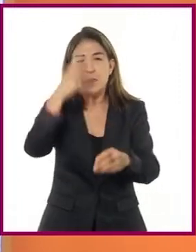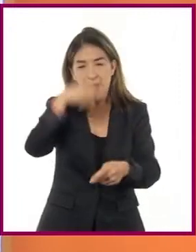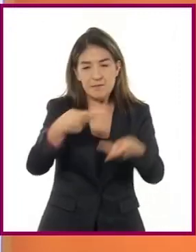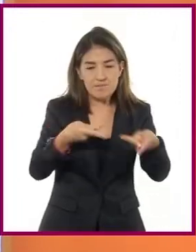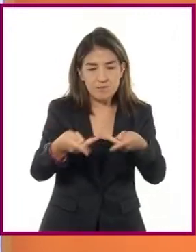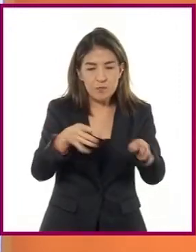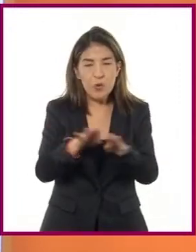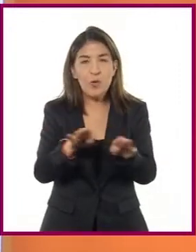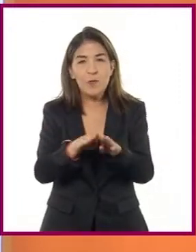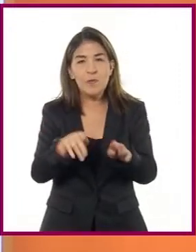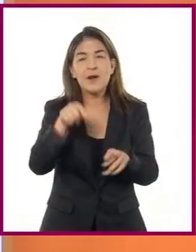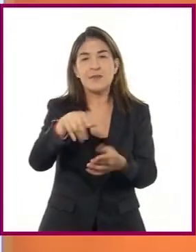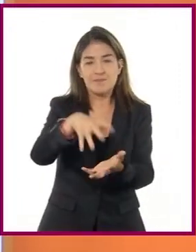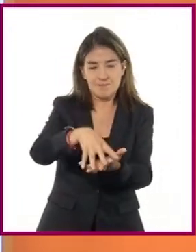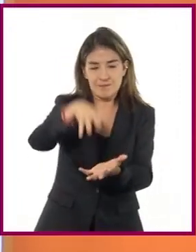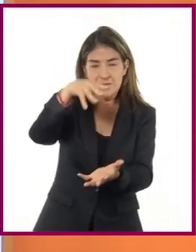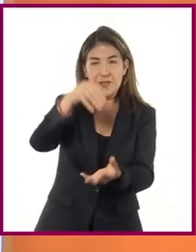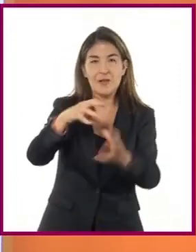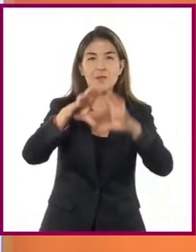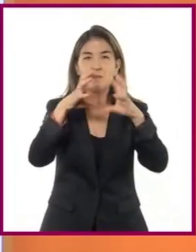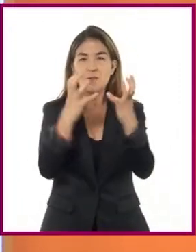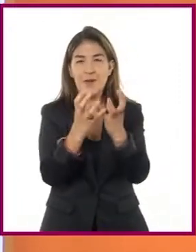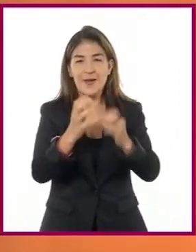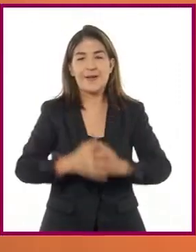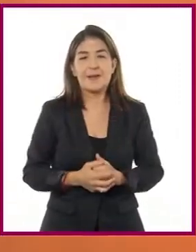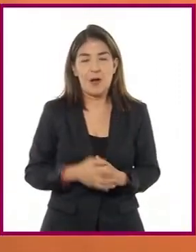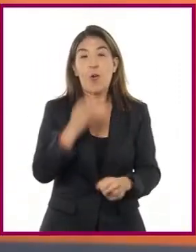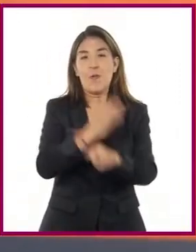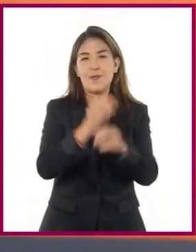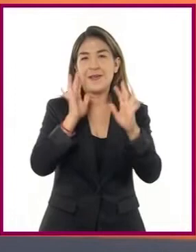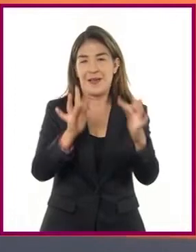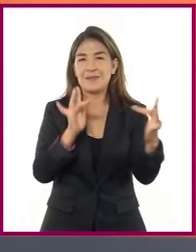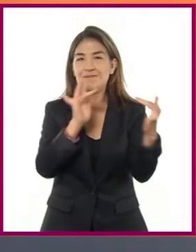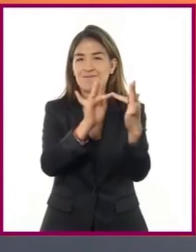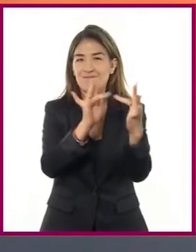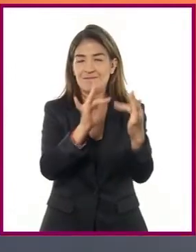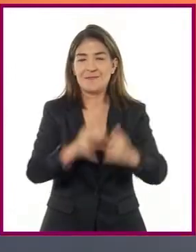la geometría. Vamos a conectarnos.